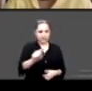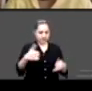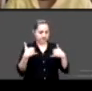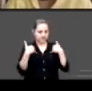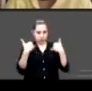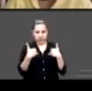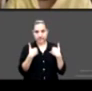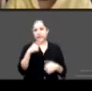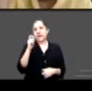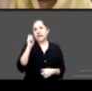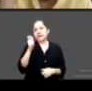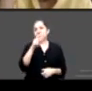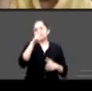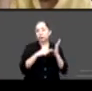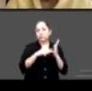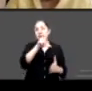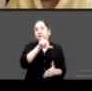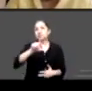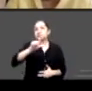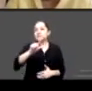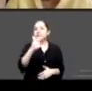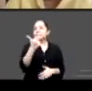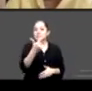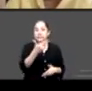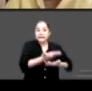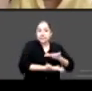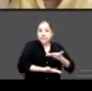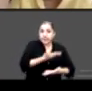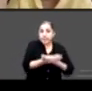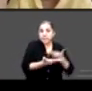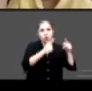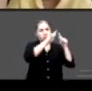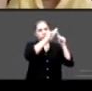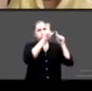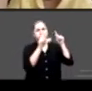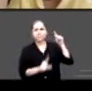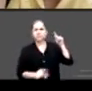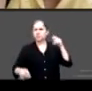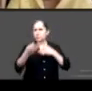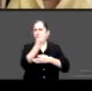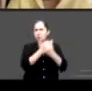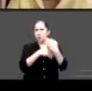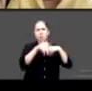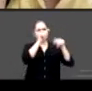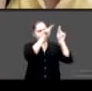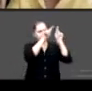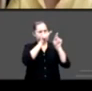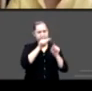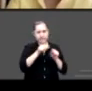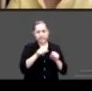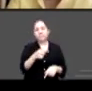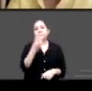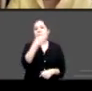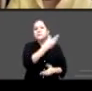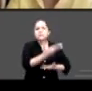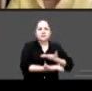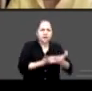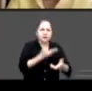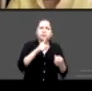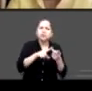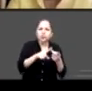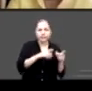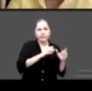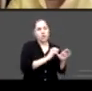2,777 servicios en todo el país. Es muy importante, es un gran recurso que está ahí para ellos y ellas. ¿Dónde están? En las unidades de salud y en